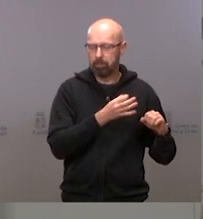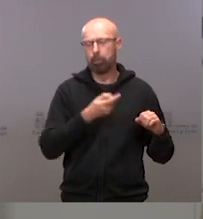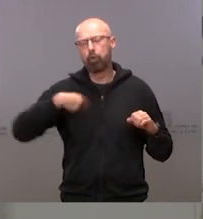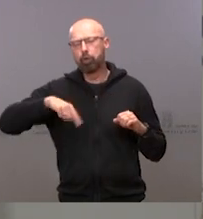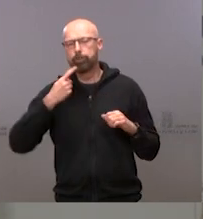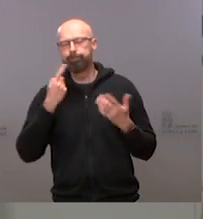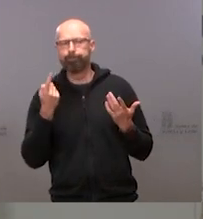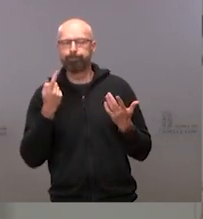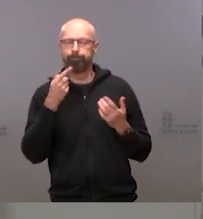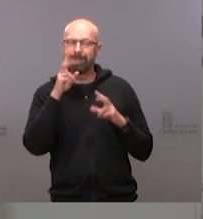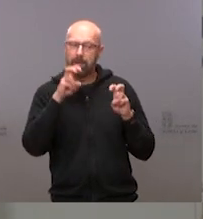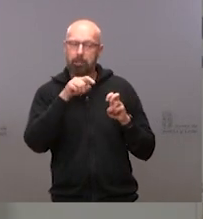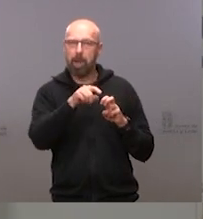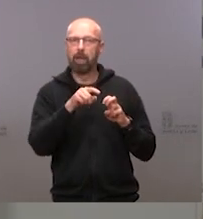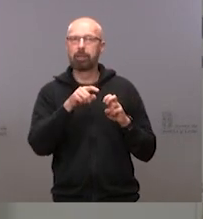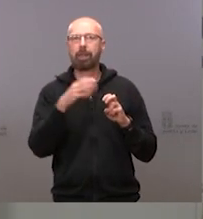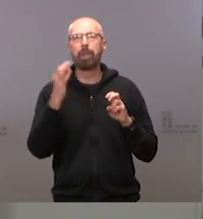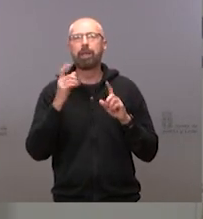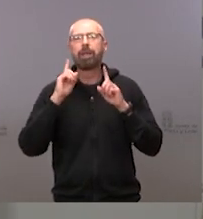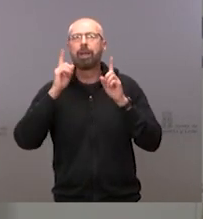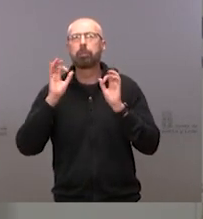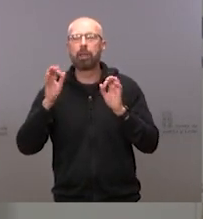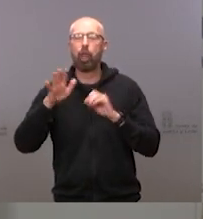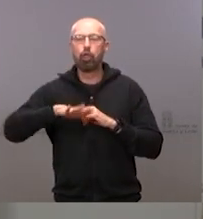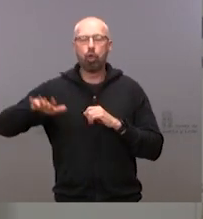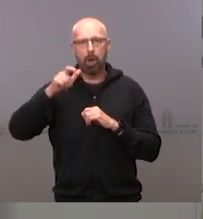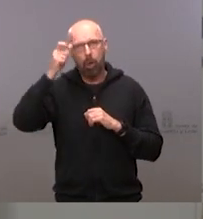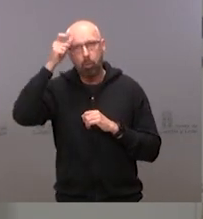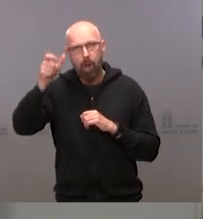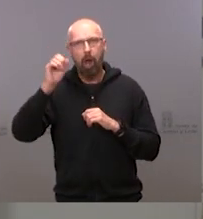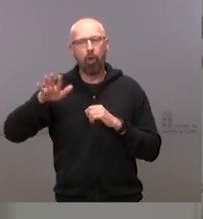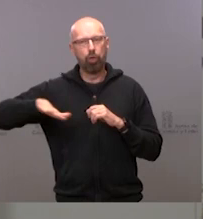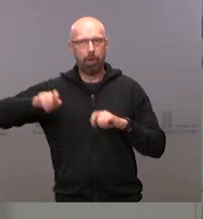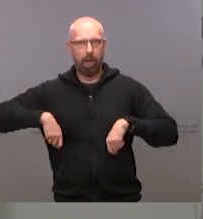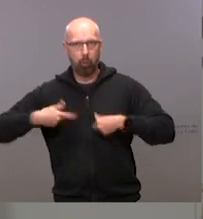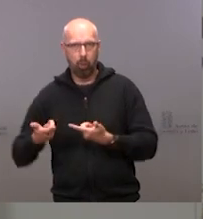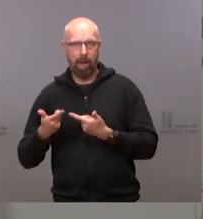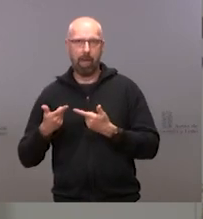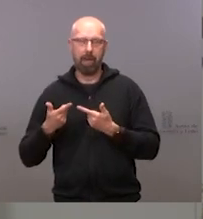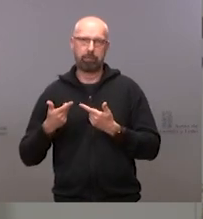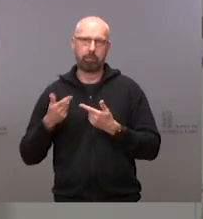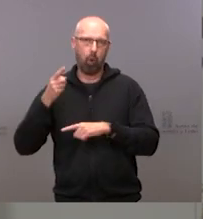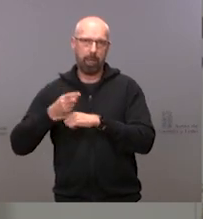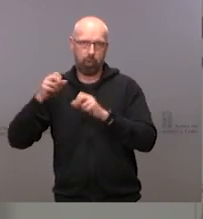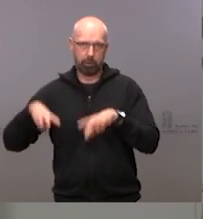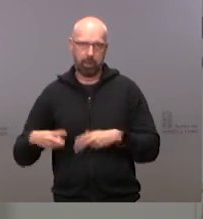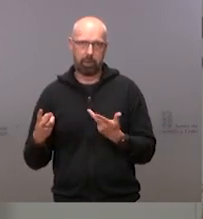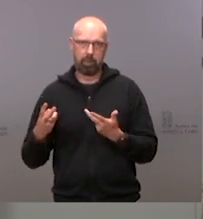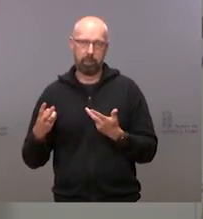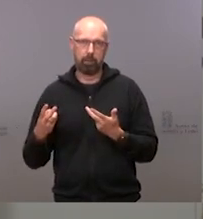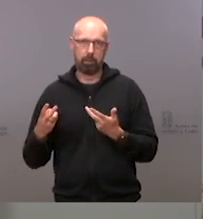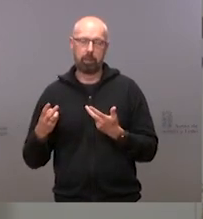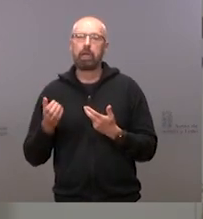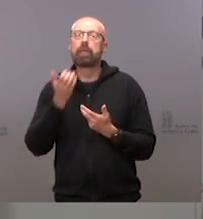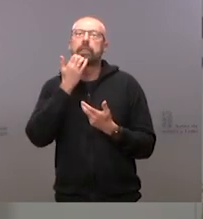que se efectúen las zonas rurales las zonas naturales lógicamente siempre hay que se pueda